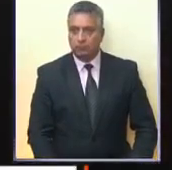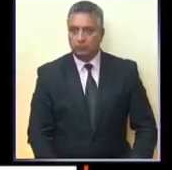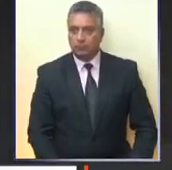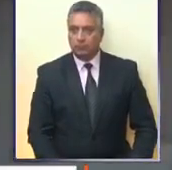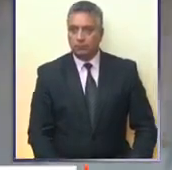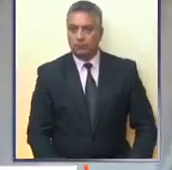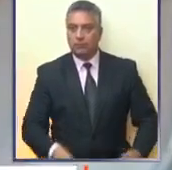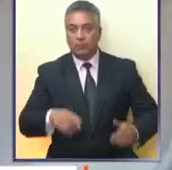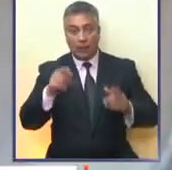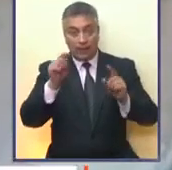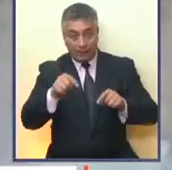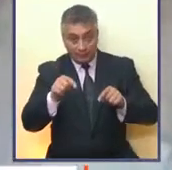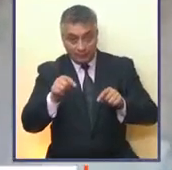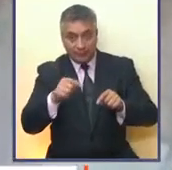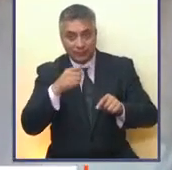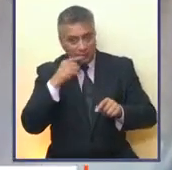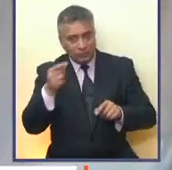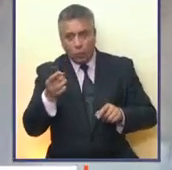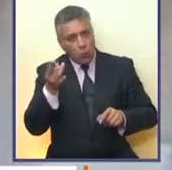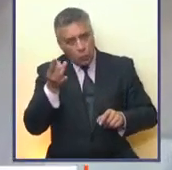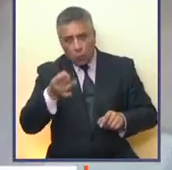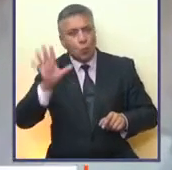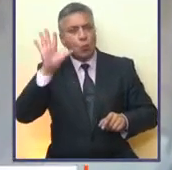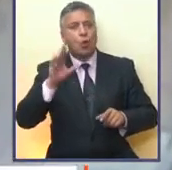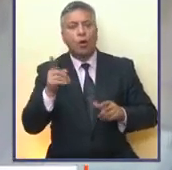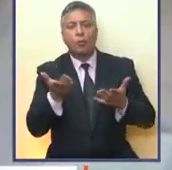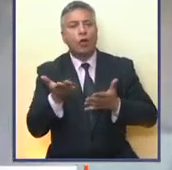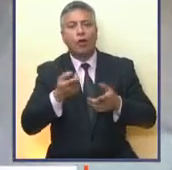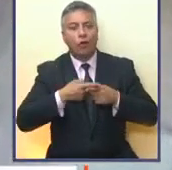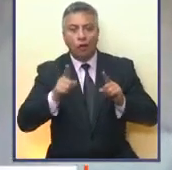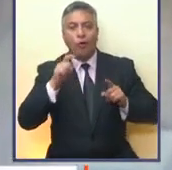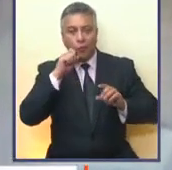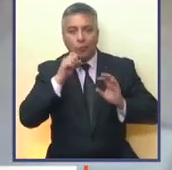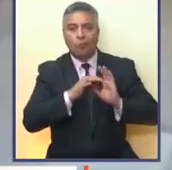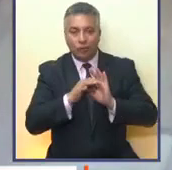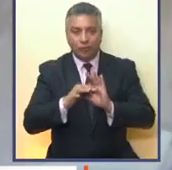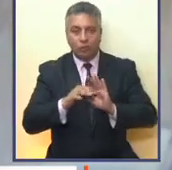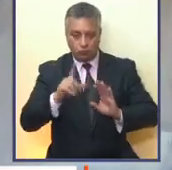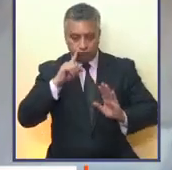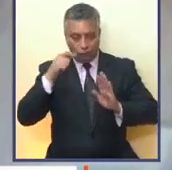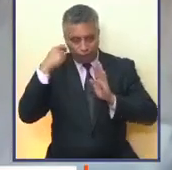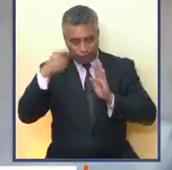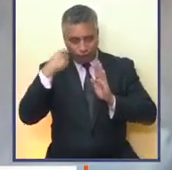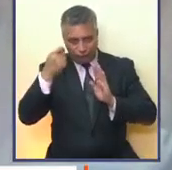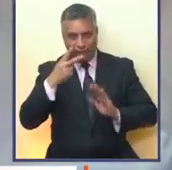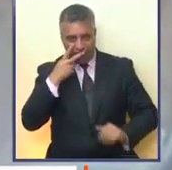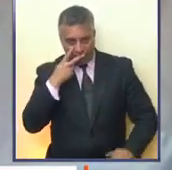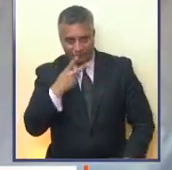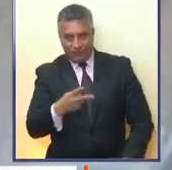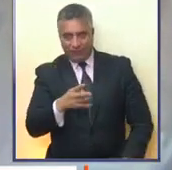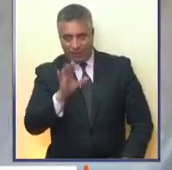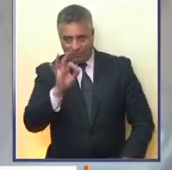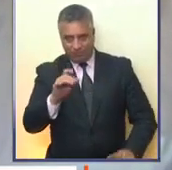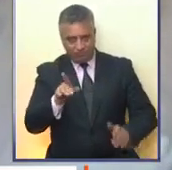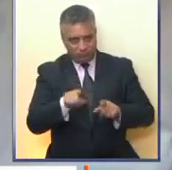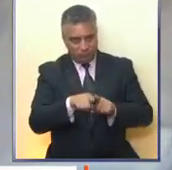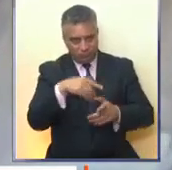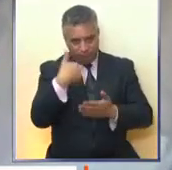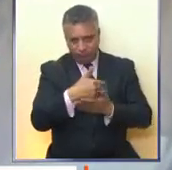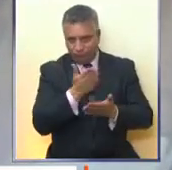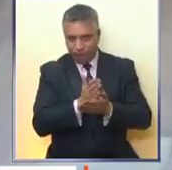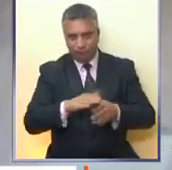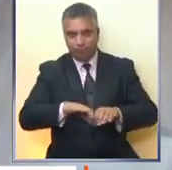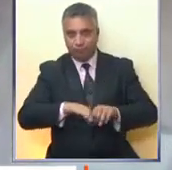Pero este caso es único también por otro motivo. Está el registro del robo, la evidencia de una acción concertada para llevarse